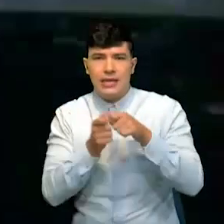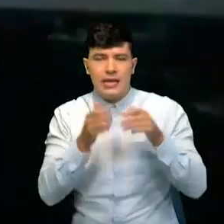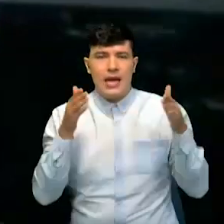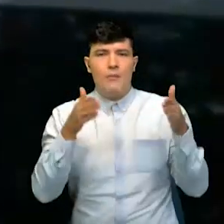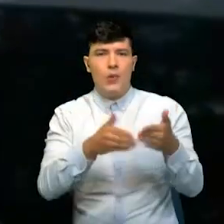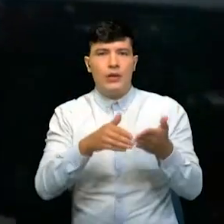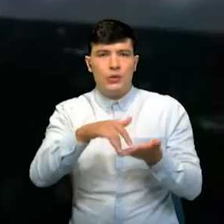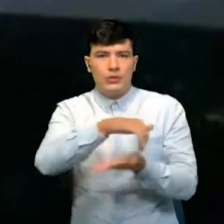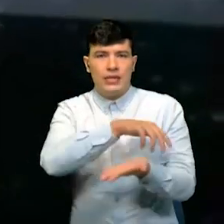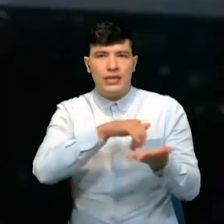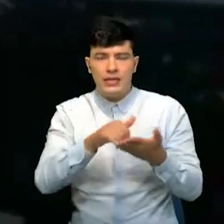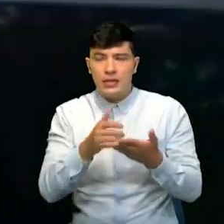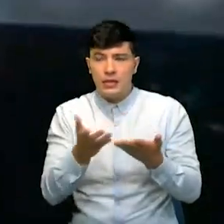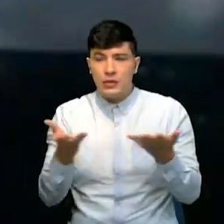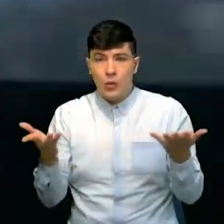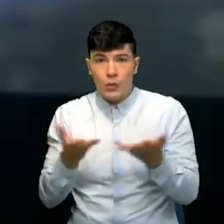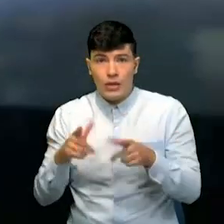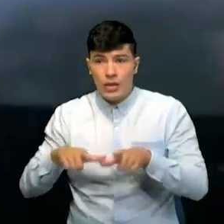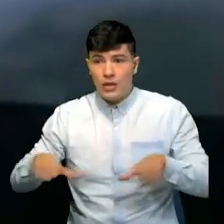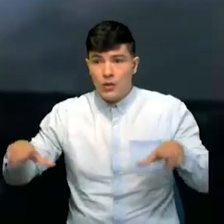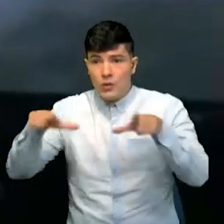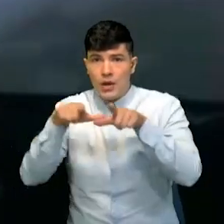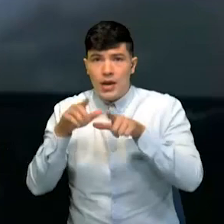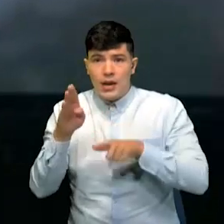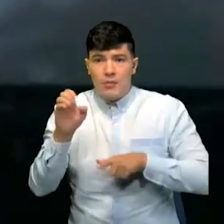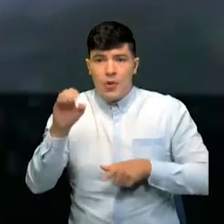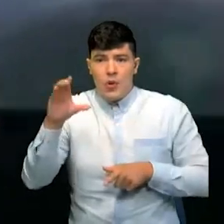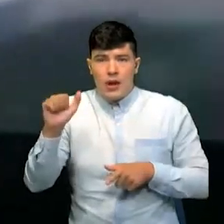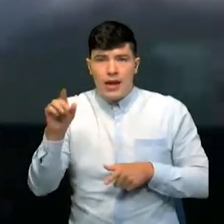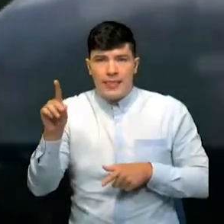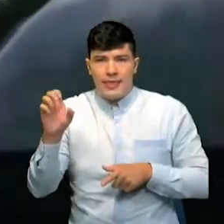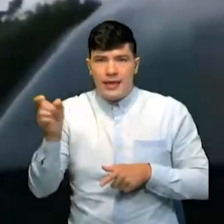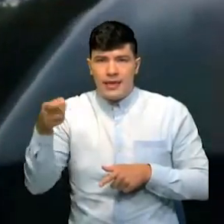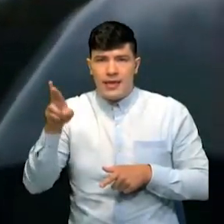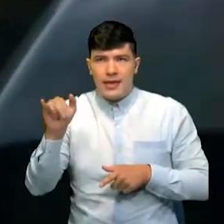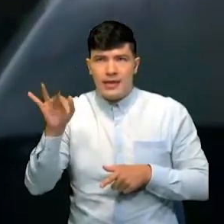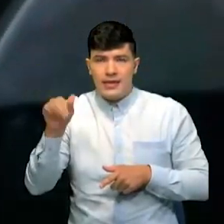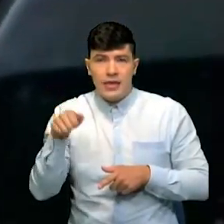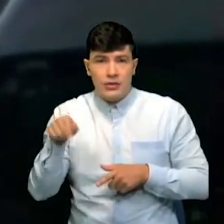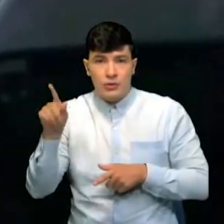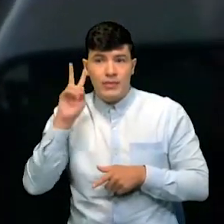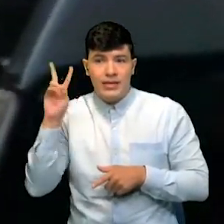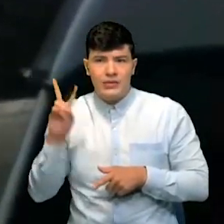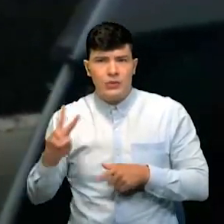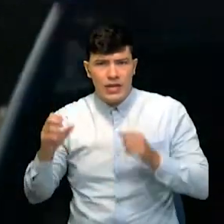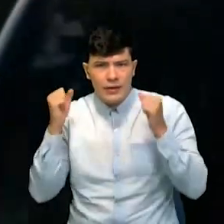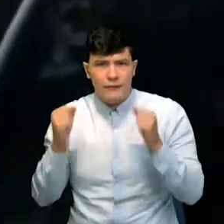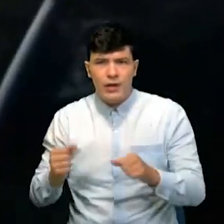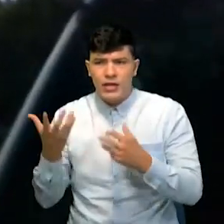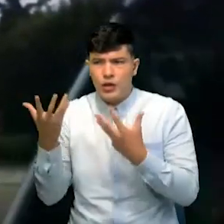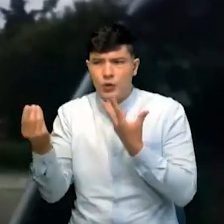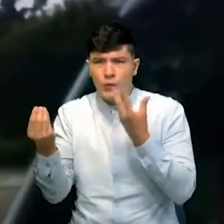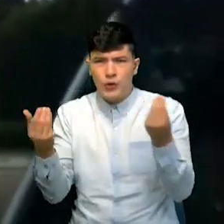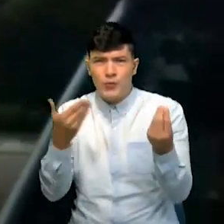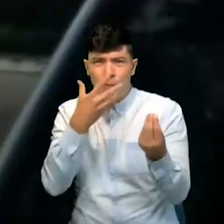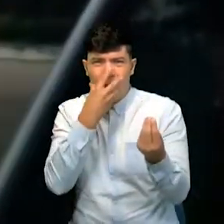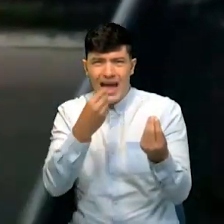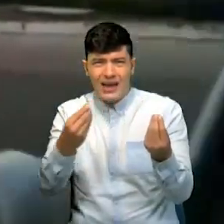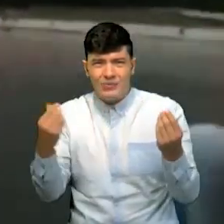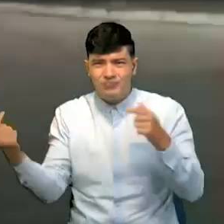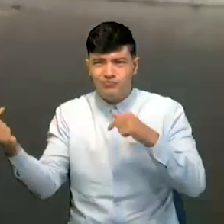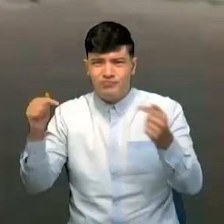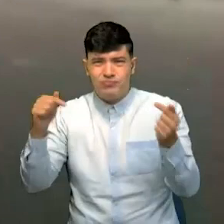Santander. Exactamente, se llama el sector Boca de Grita en Venezuela y se registraron fuertes enfrentamientos entre grupos